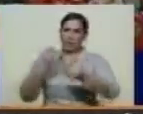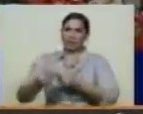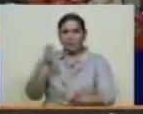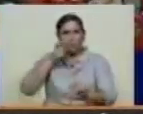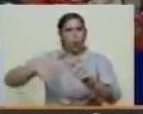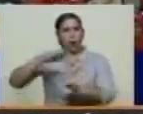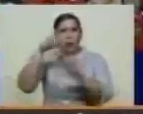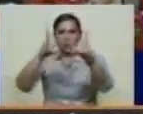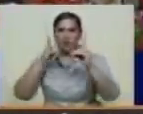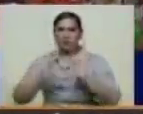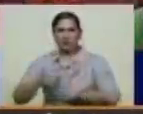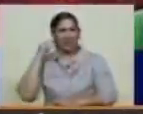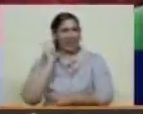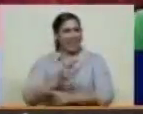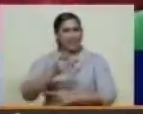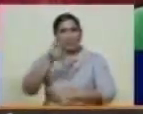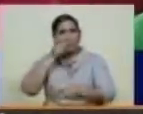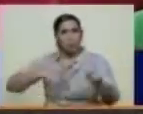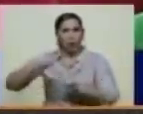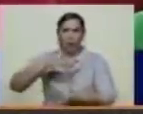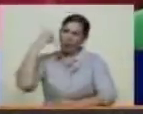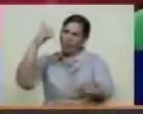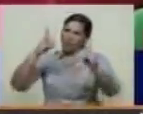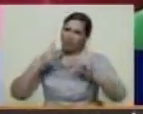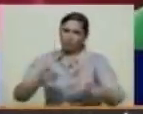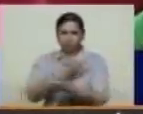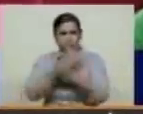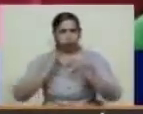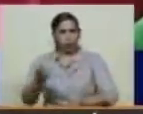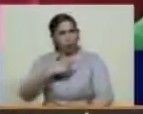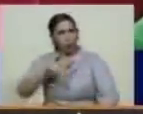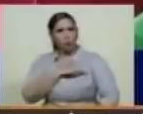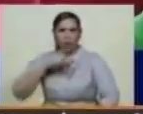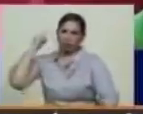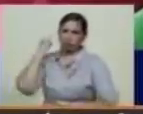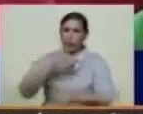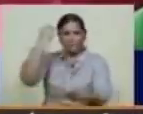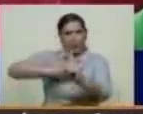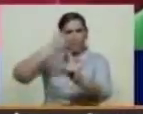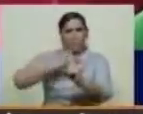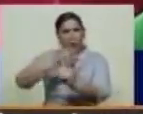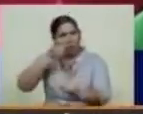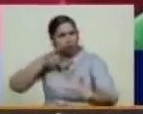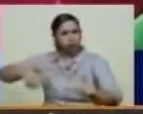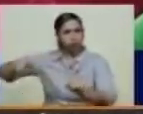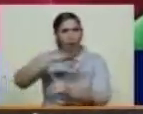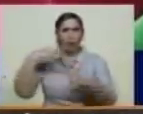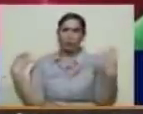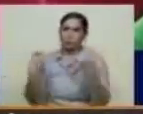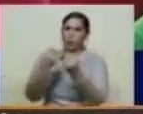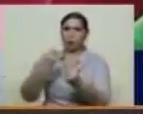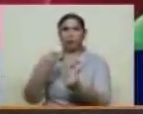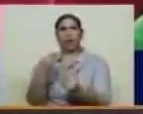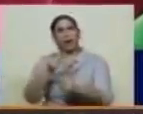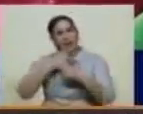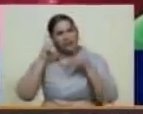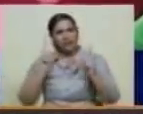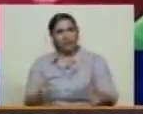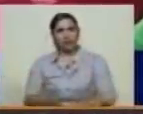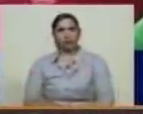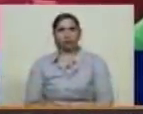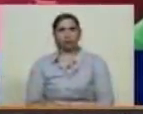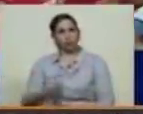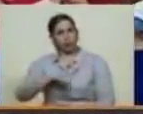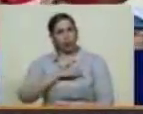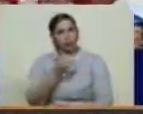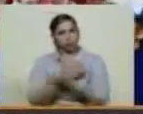decida. Este pueblo decidió ser libre y nosotros estaremos ahí junto al pueblo luchando por la libertad, luchando nosotros por